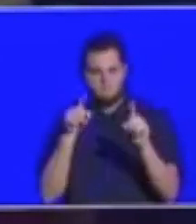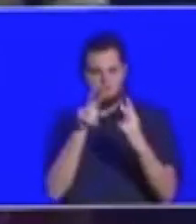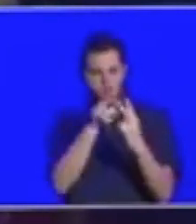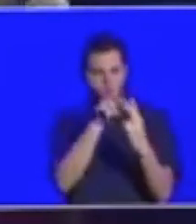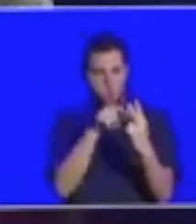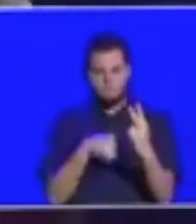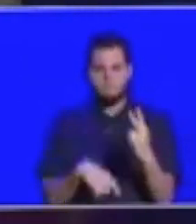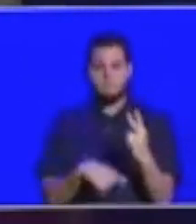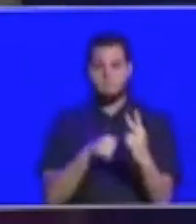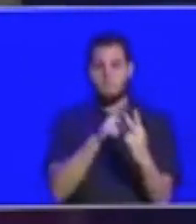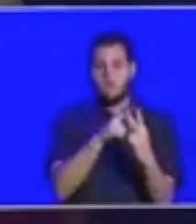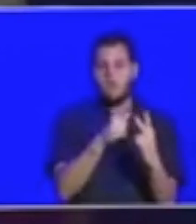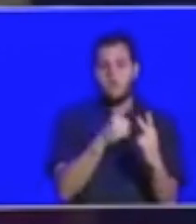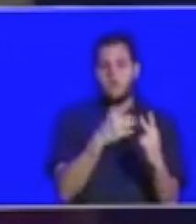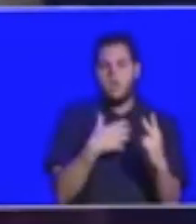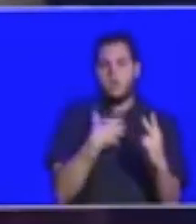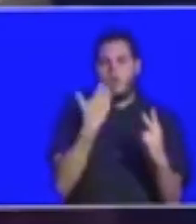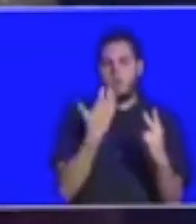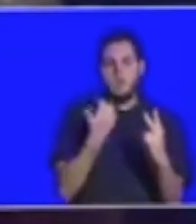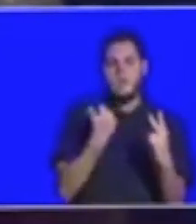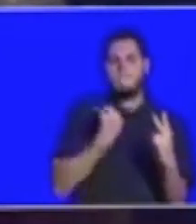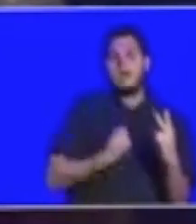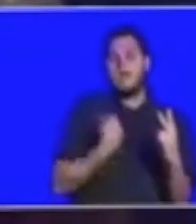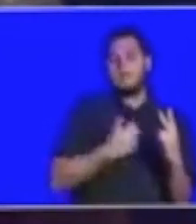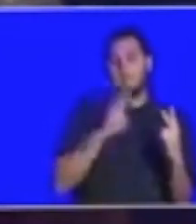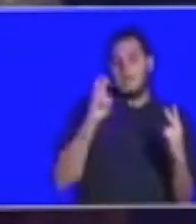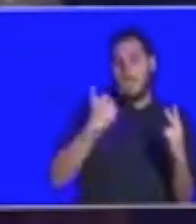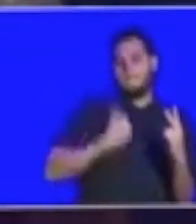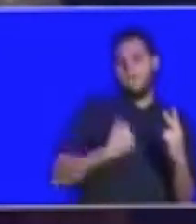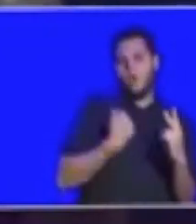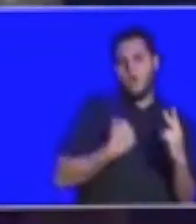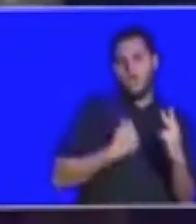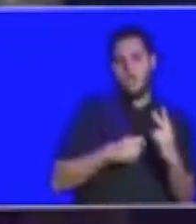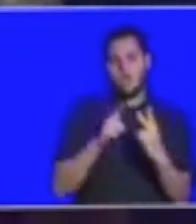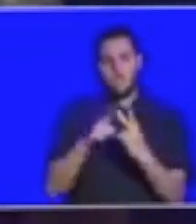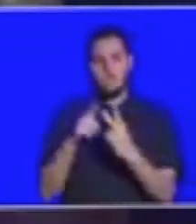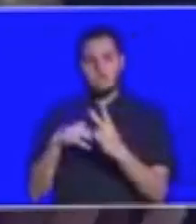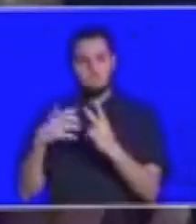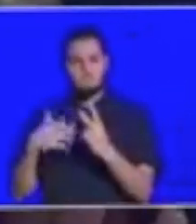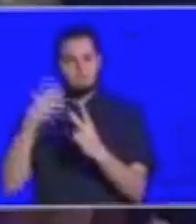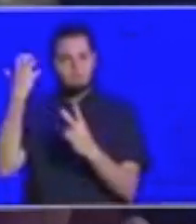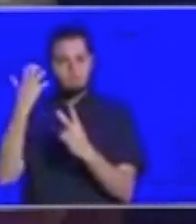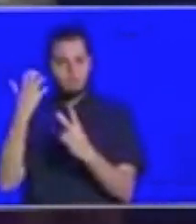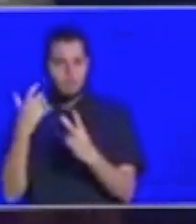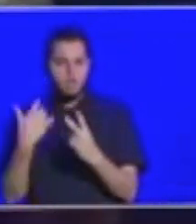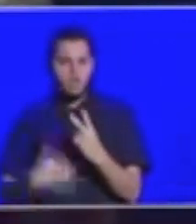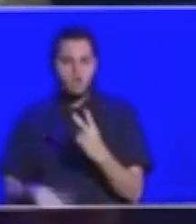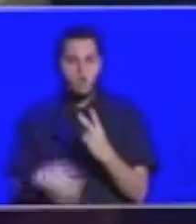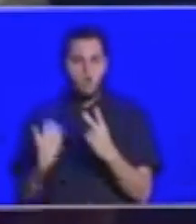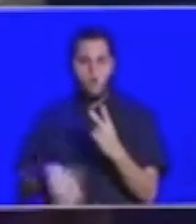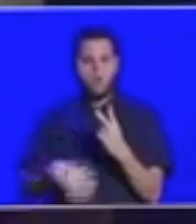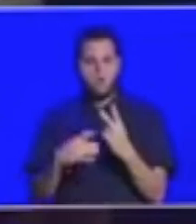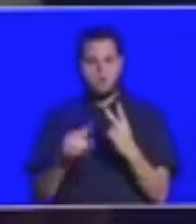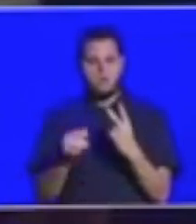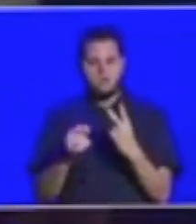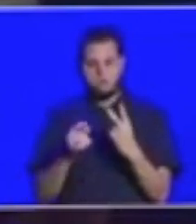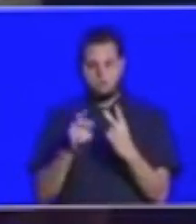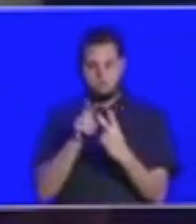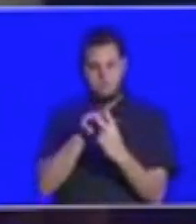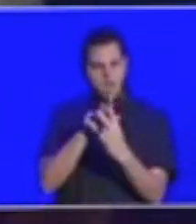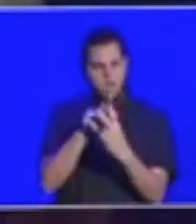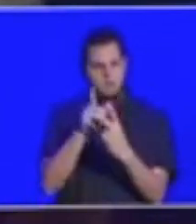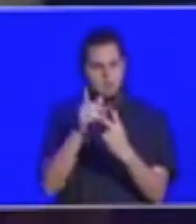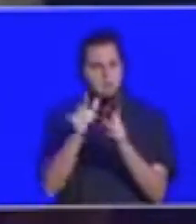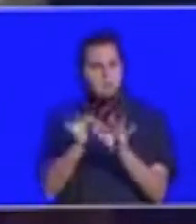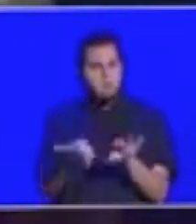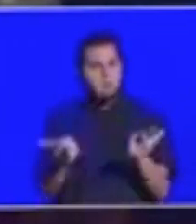de valentía y el coraje de irritación, de molestia, de enojo. Y ambos me parecen muy útiles. De hecho, el coraje